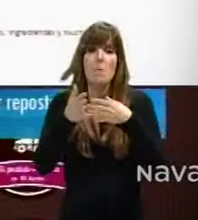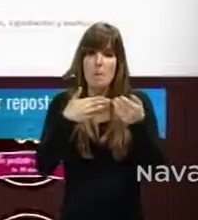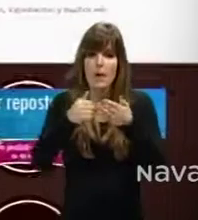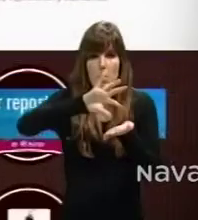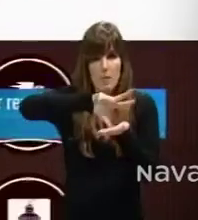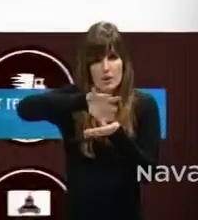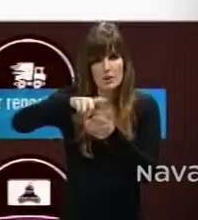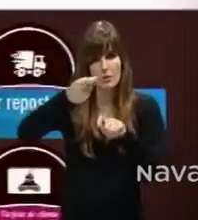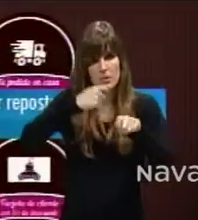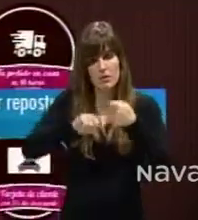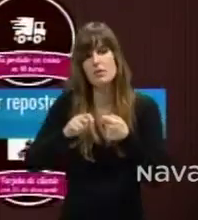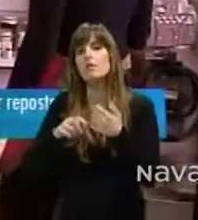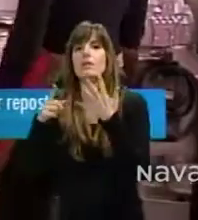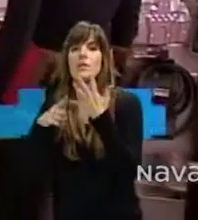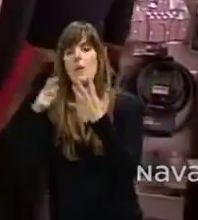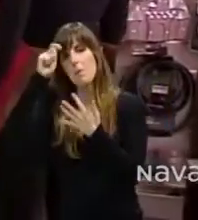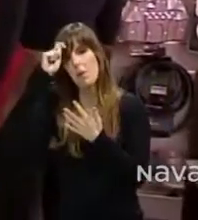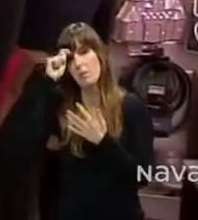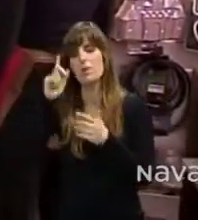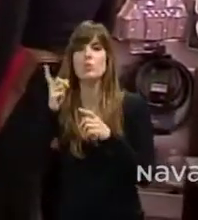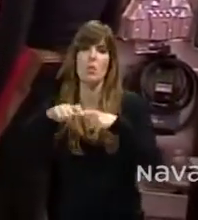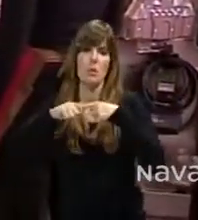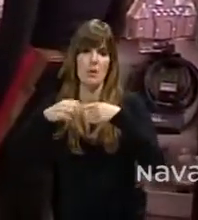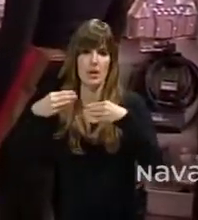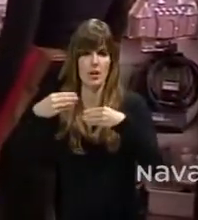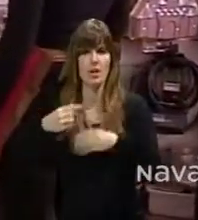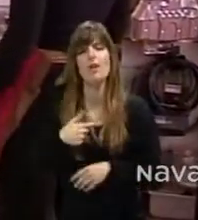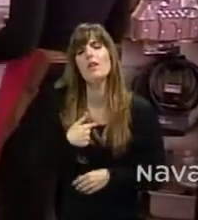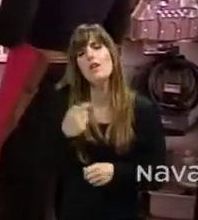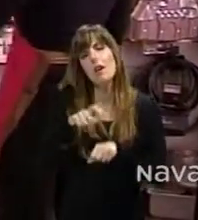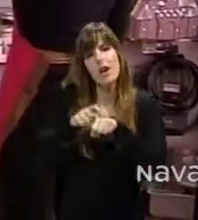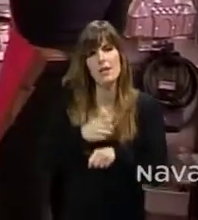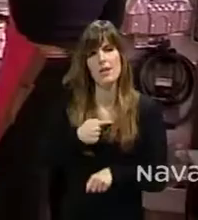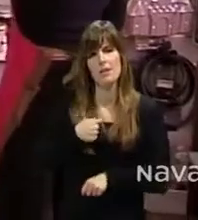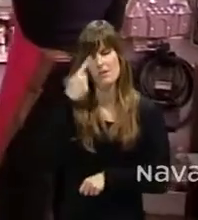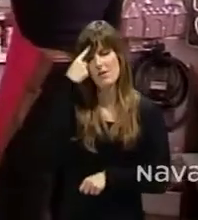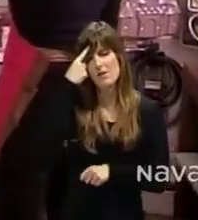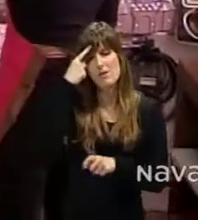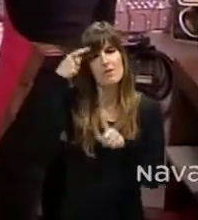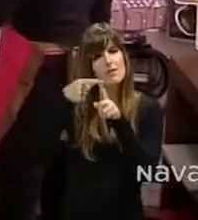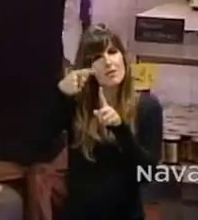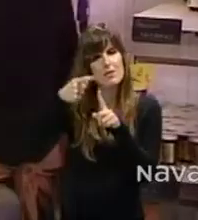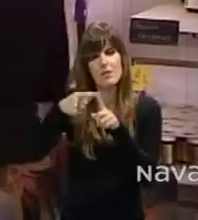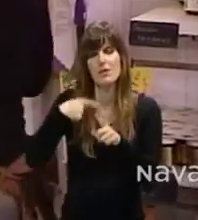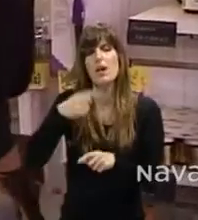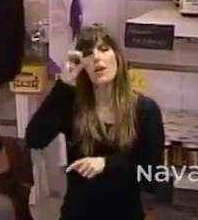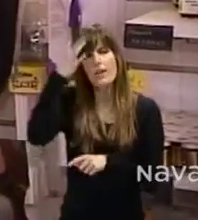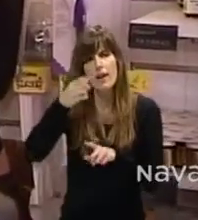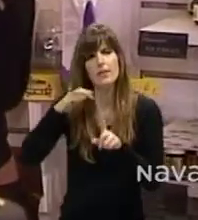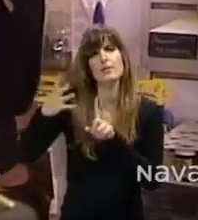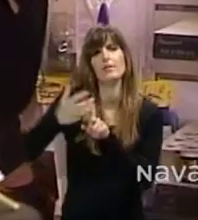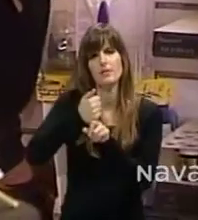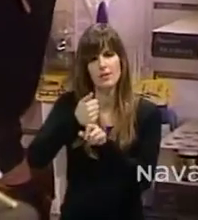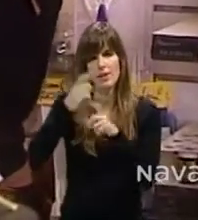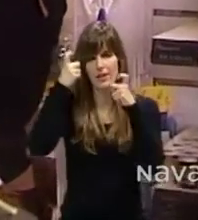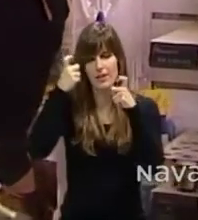esta de Pamplona como tienda física. Yo si me meto una cosa y se me mete una cosa en la cabeza hasta que no la consigo no paro, ¿no? Y sí que es verdad que